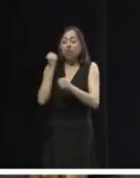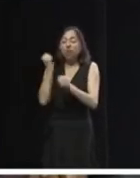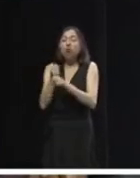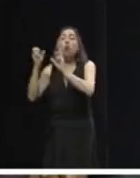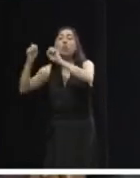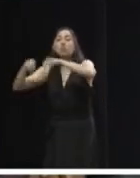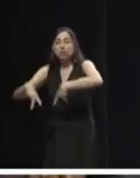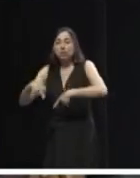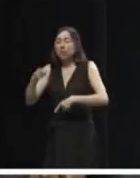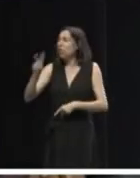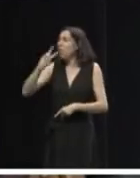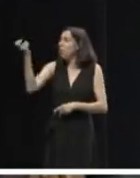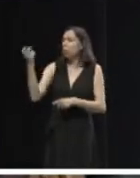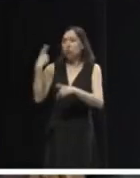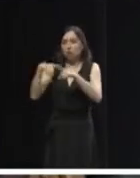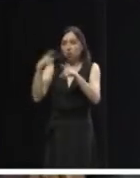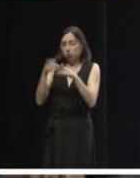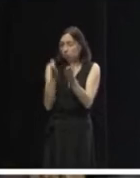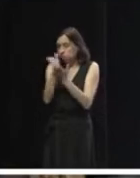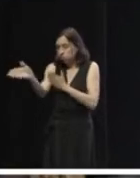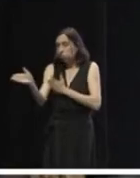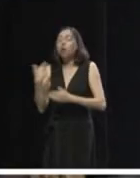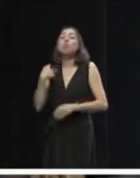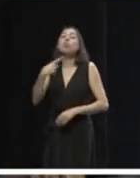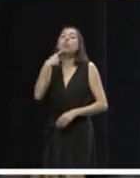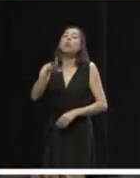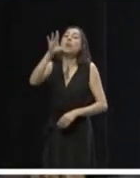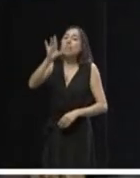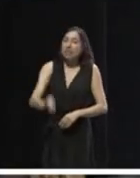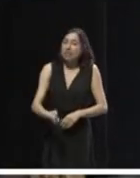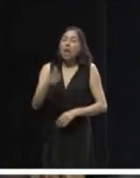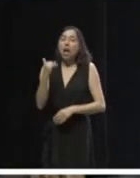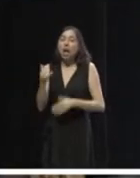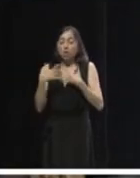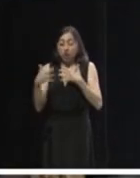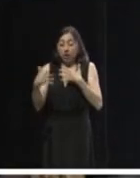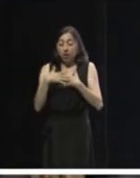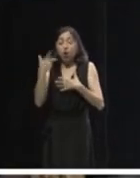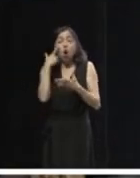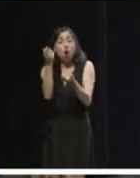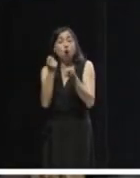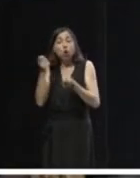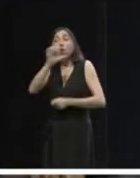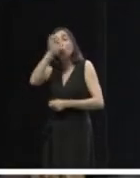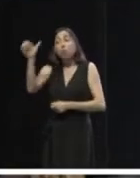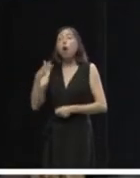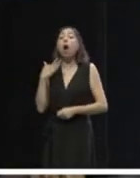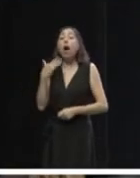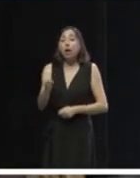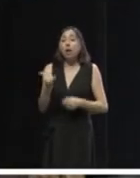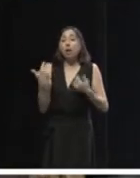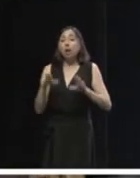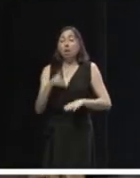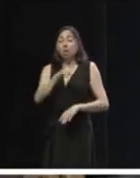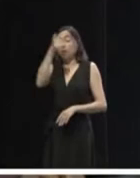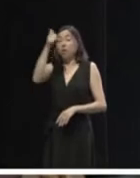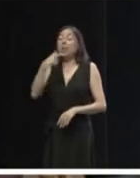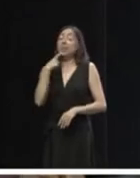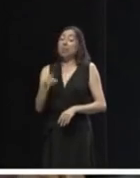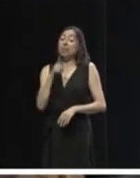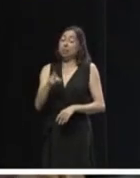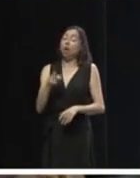Pero os digo hoy aquí yo que sí, hay un registro que además tiene control europeo. Pero dice él, y esto sí que es muy